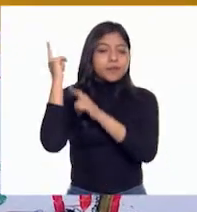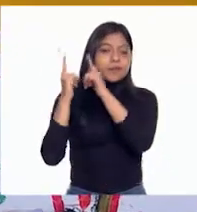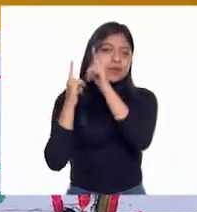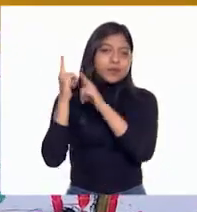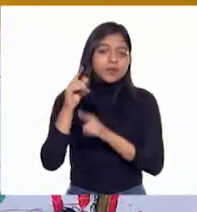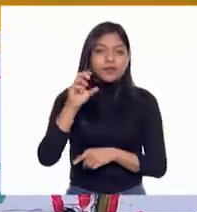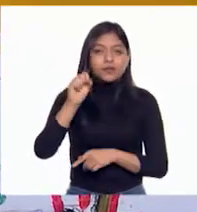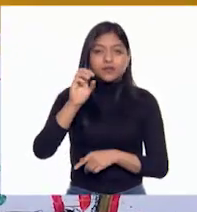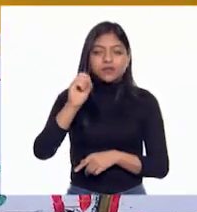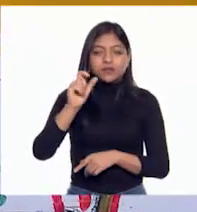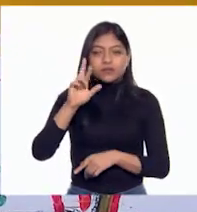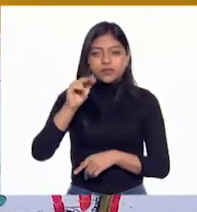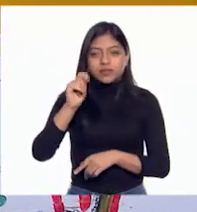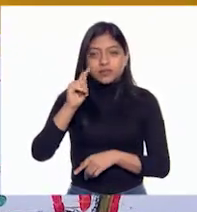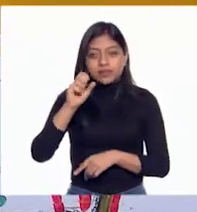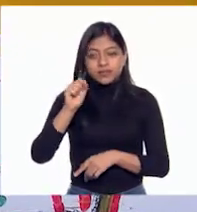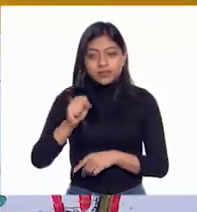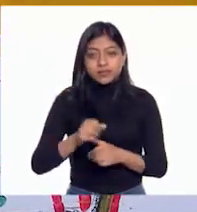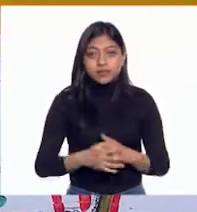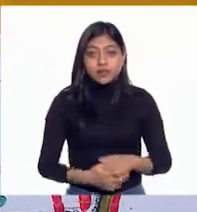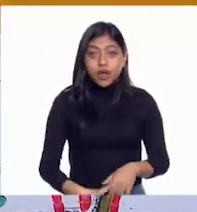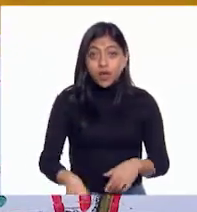El conocimiento nos hará